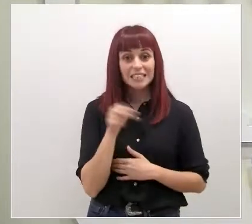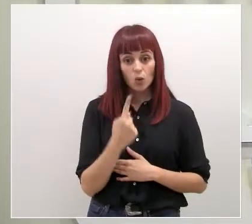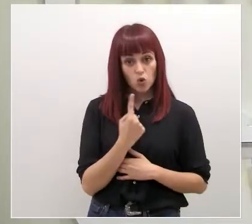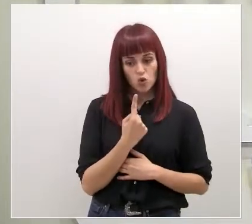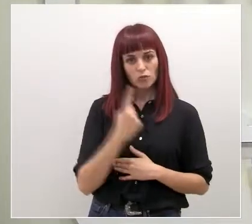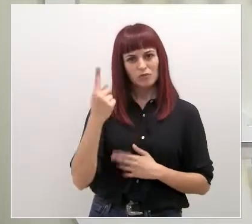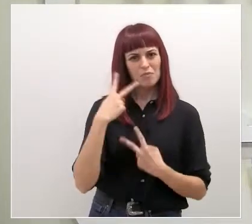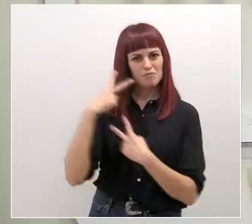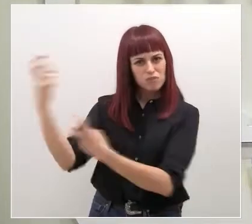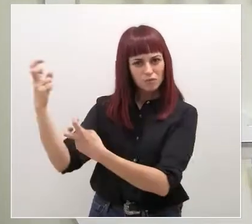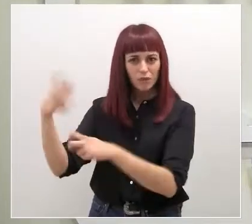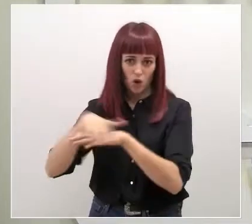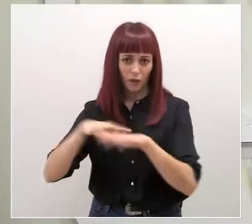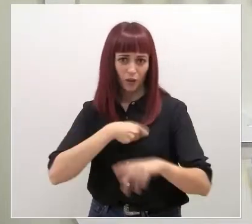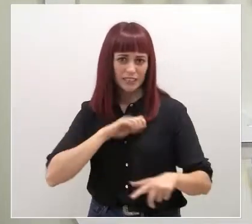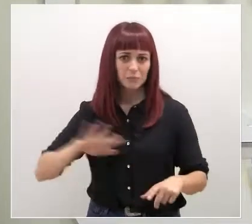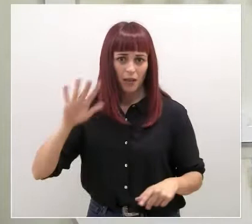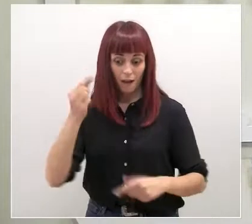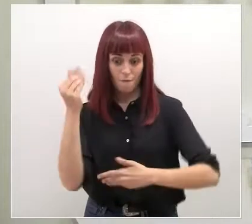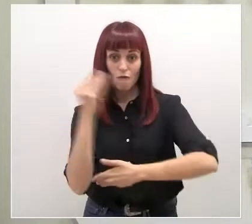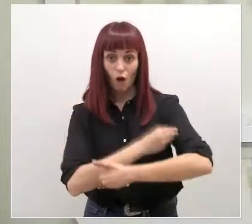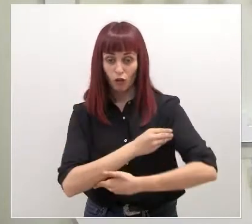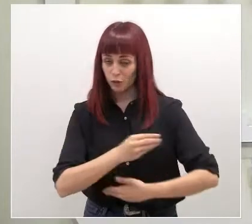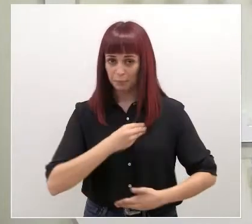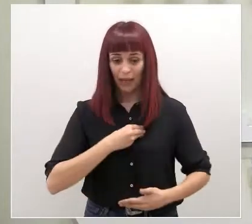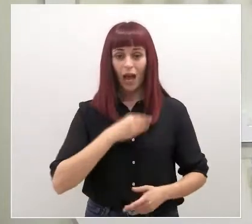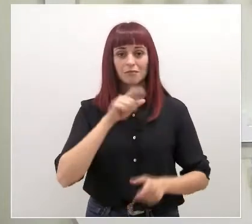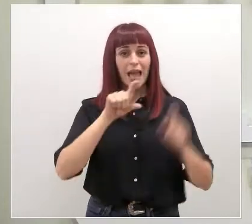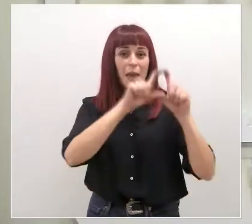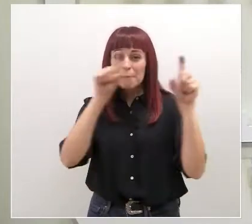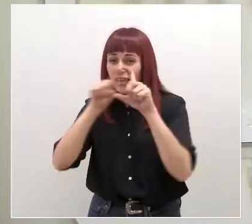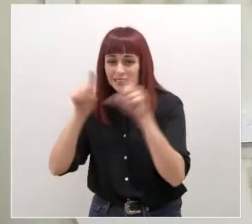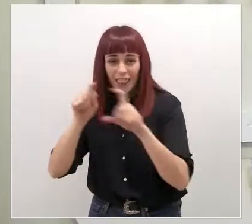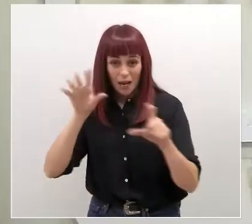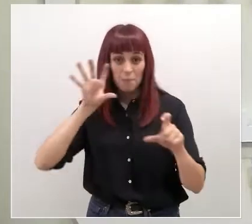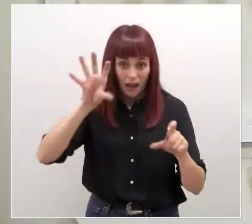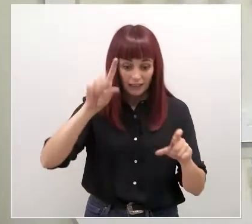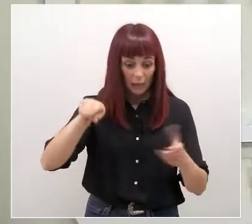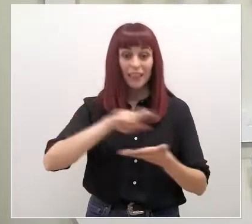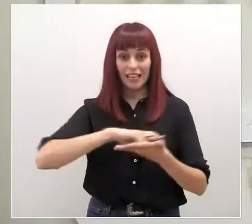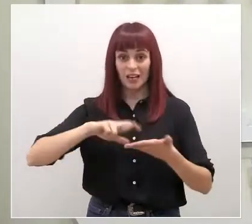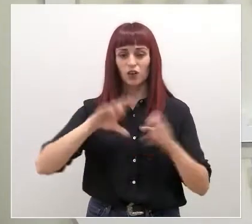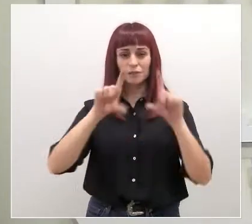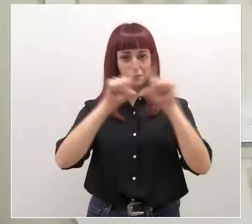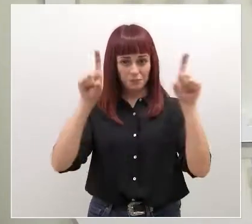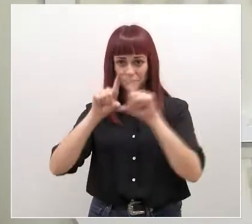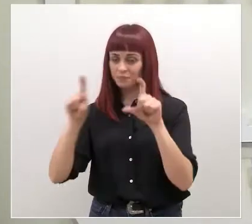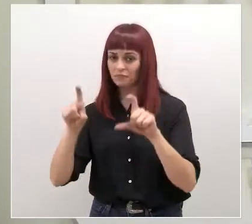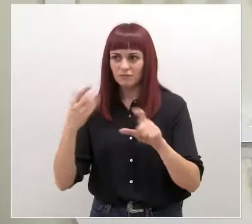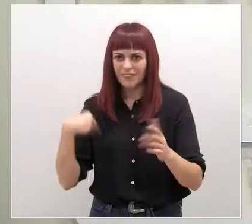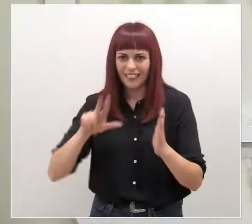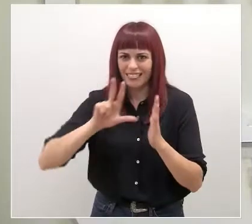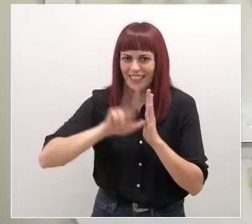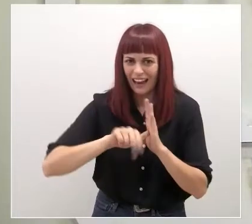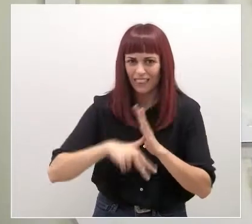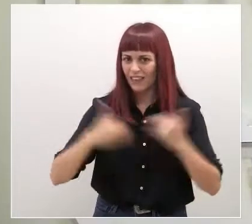Gobierno central. Estos fondos, lamentablemente, para miles de empresas de este país y de esta región, llegan demasiado